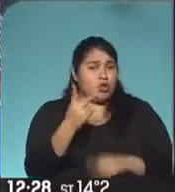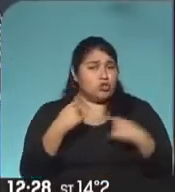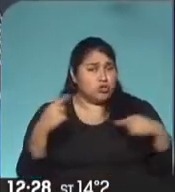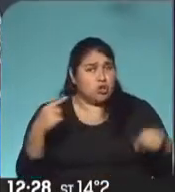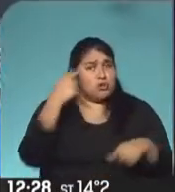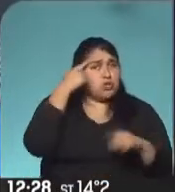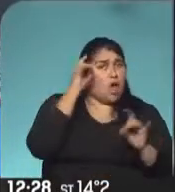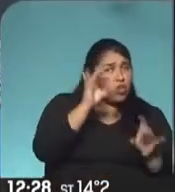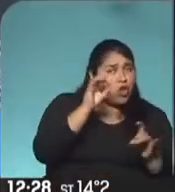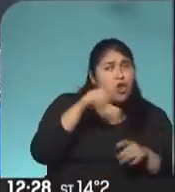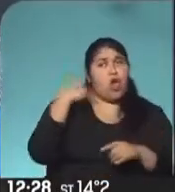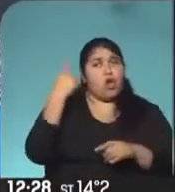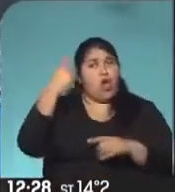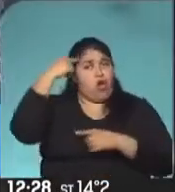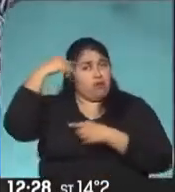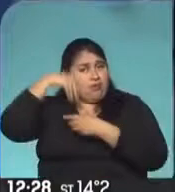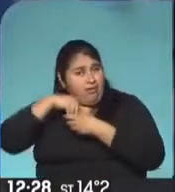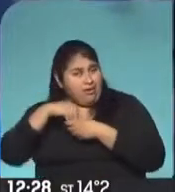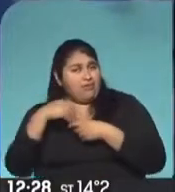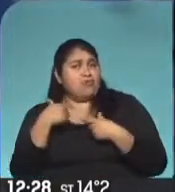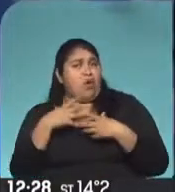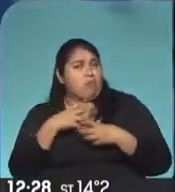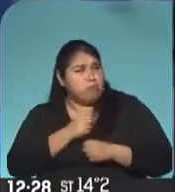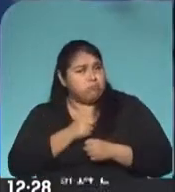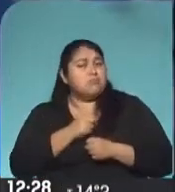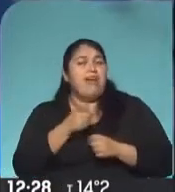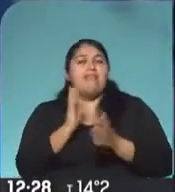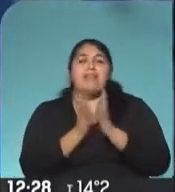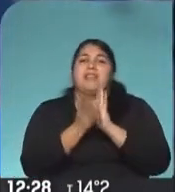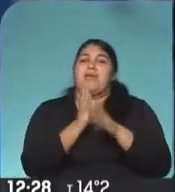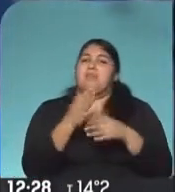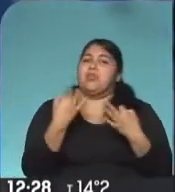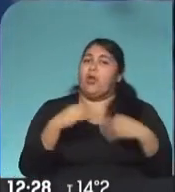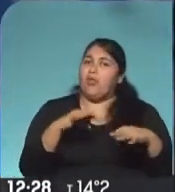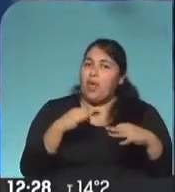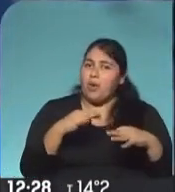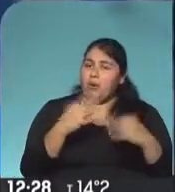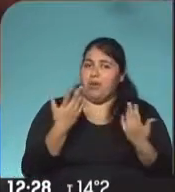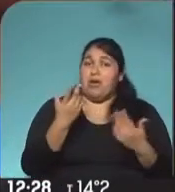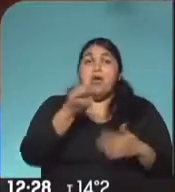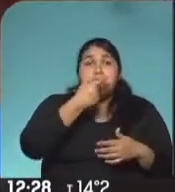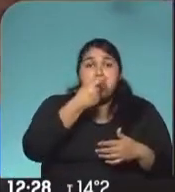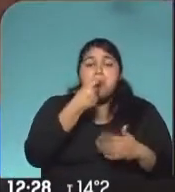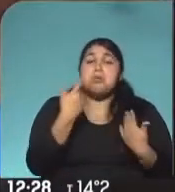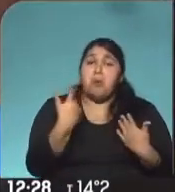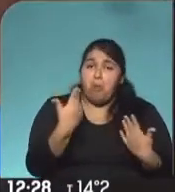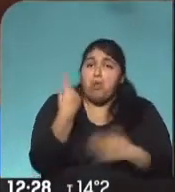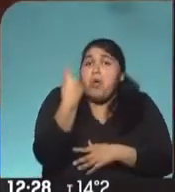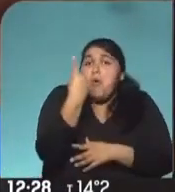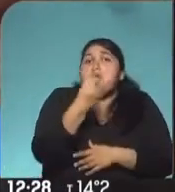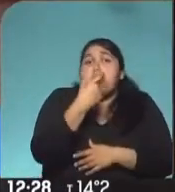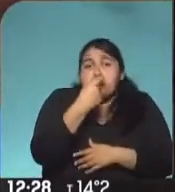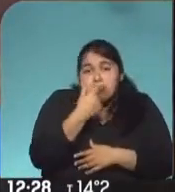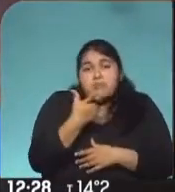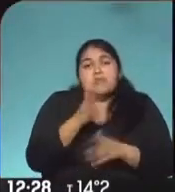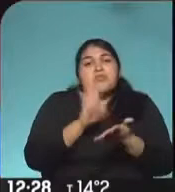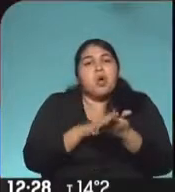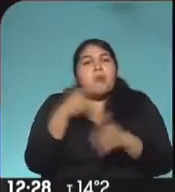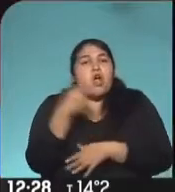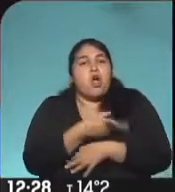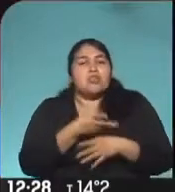y hay que hacer tratamientos para tratar con el mismo remedio las dos cosas la depresión y la migraña